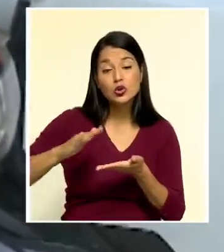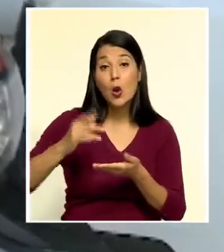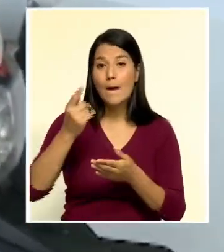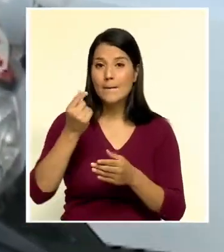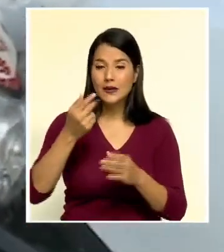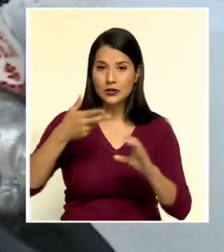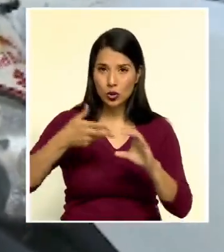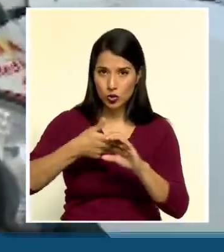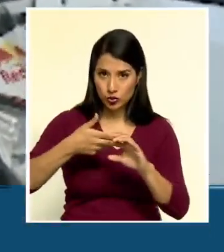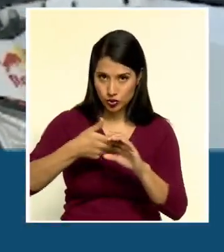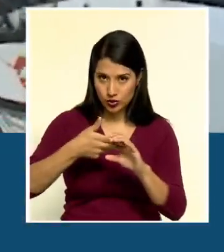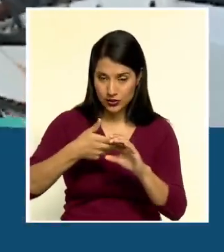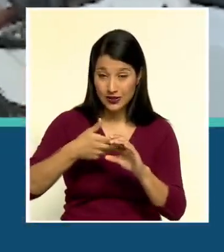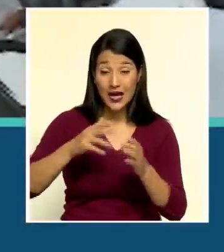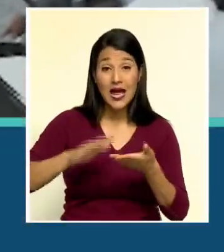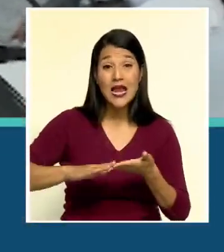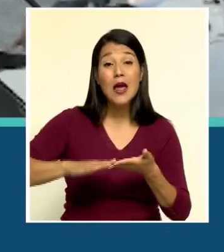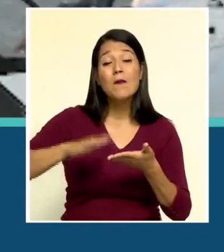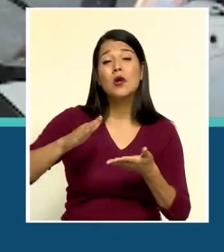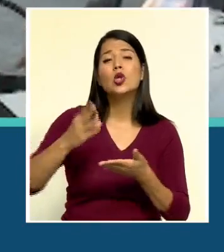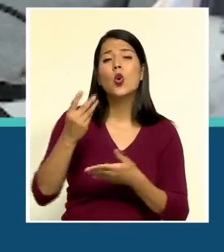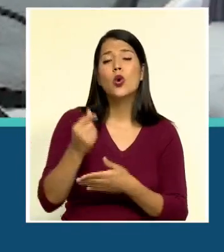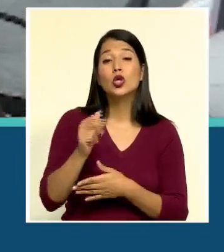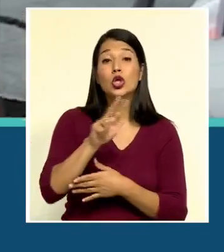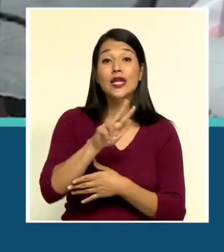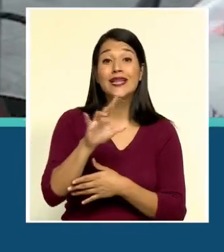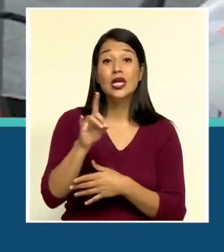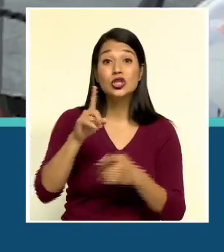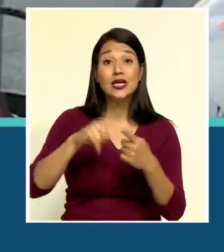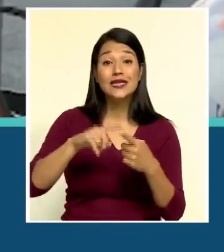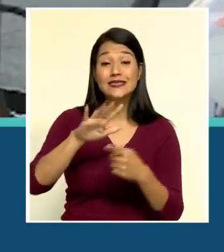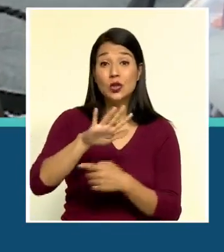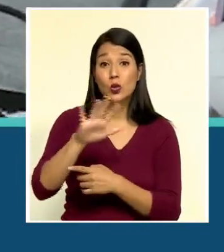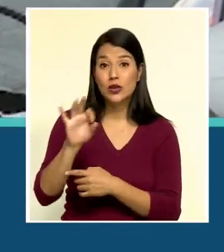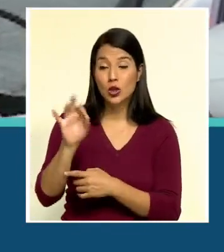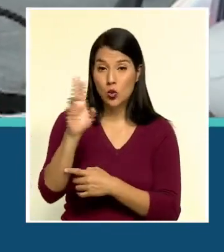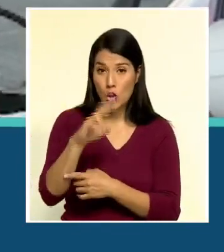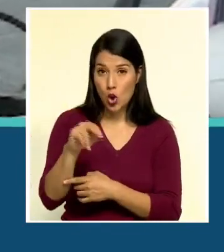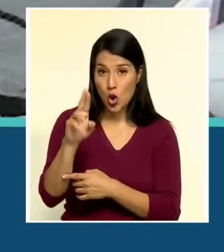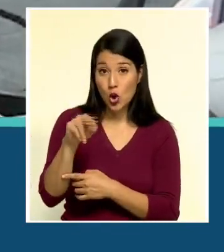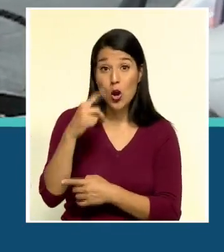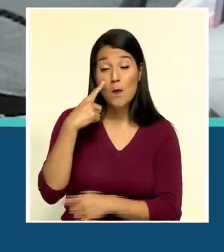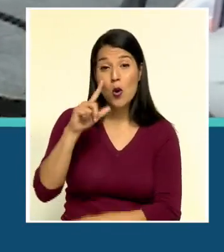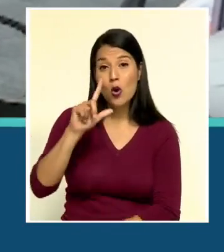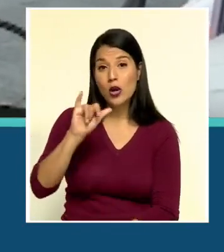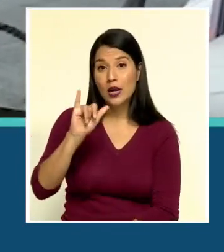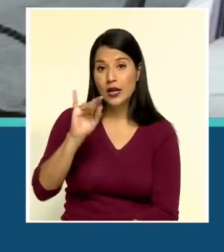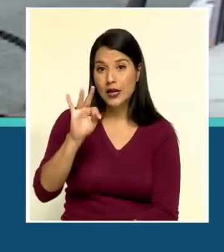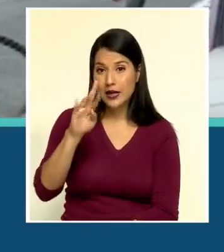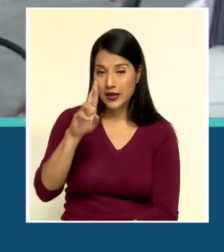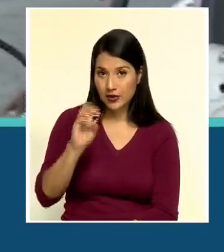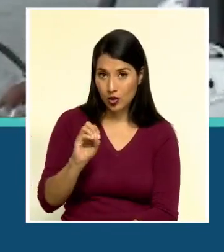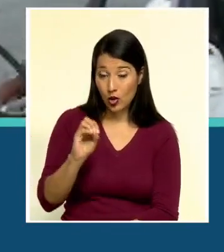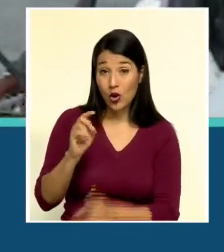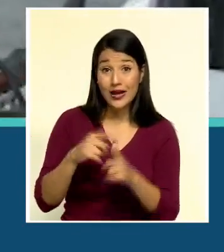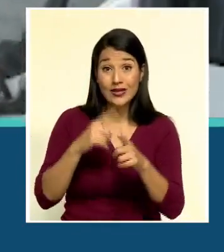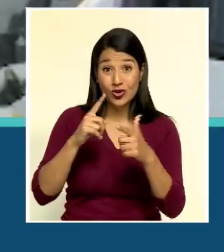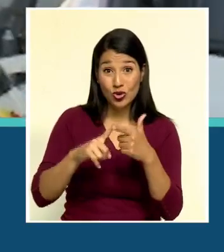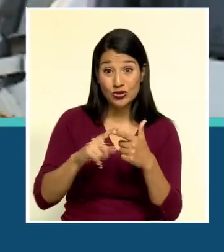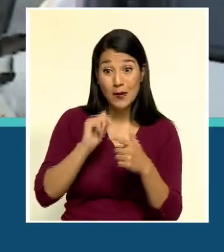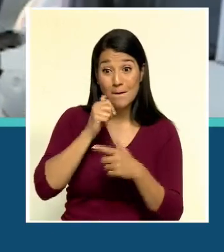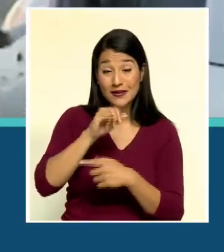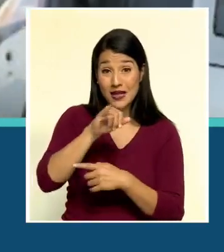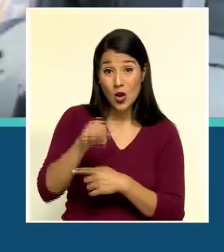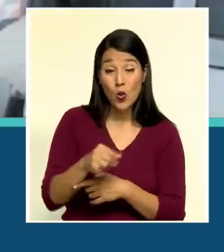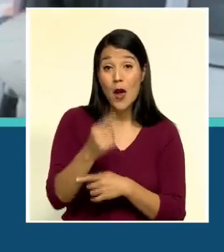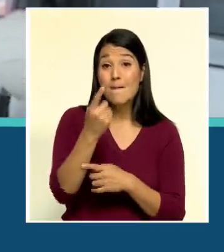de los combustibles. El aumento está entre los 38 y 59 colones por litro, de manera que este jueves el precio